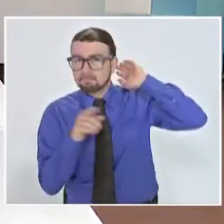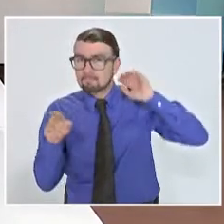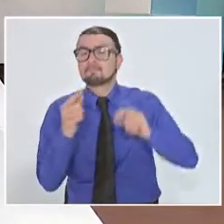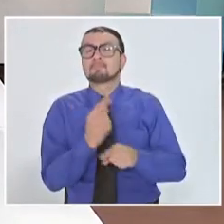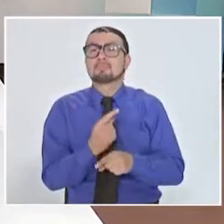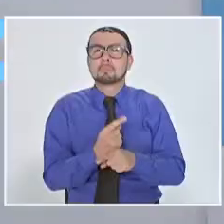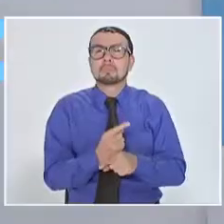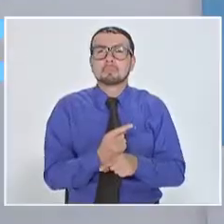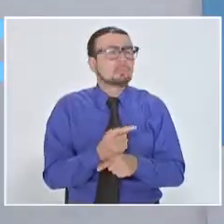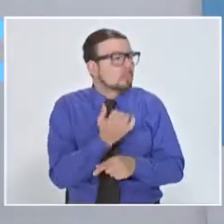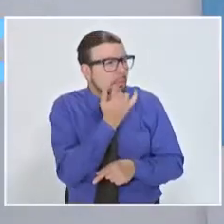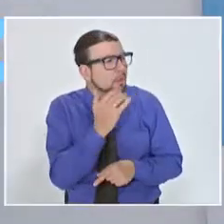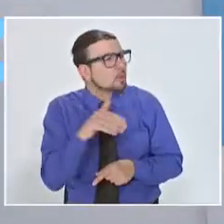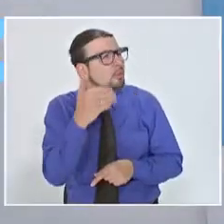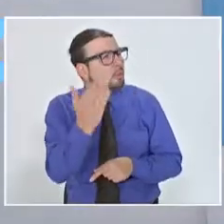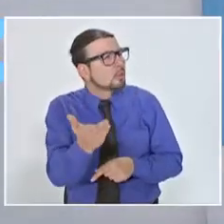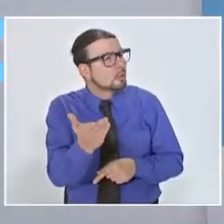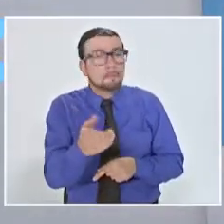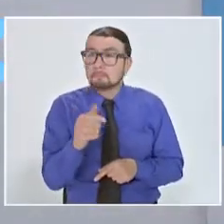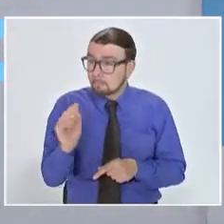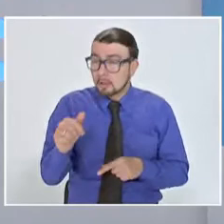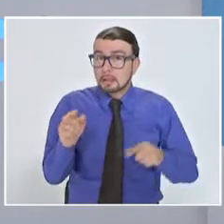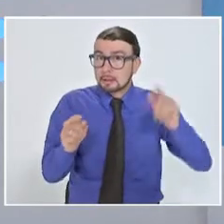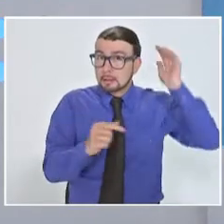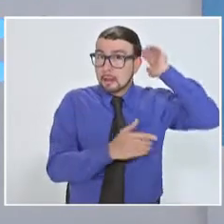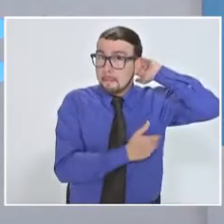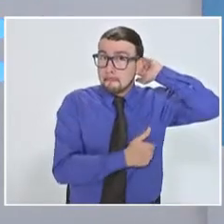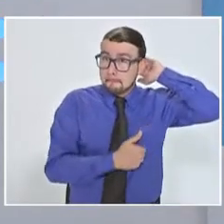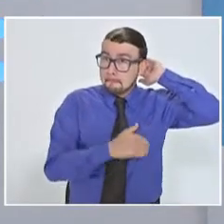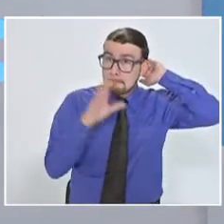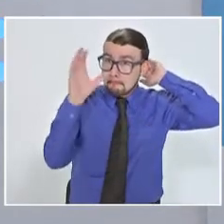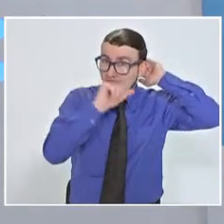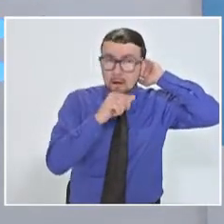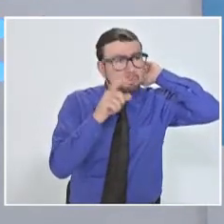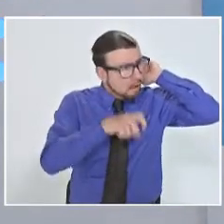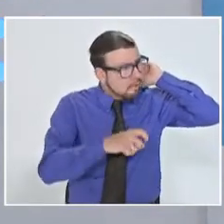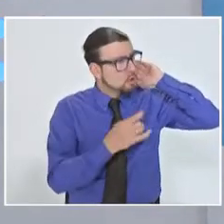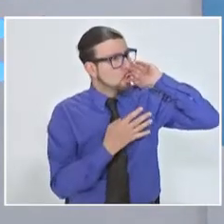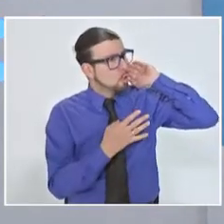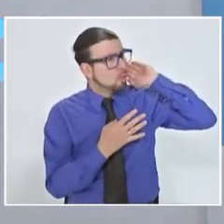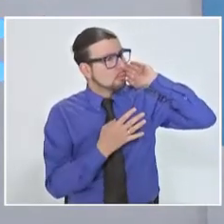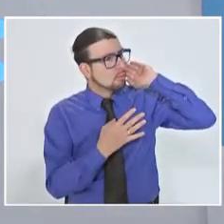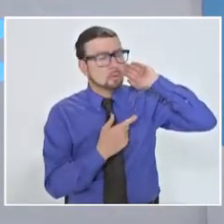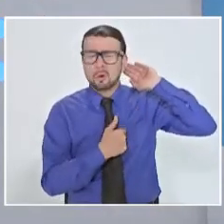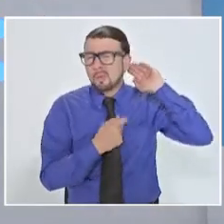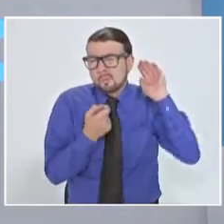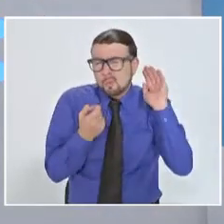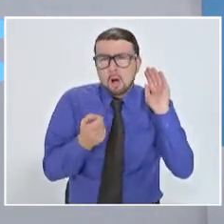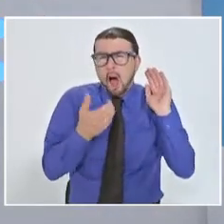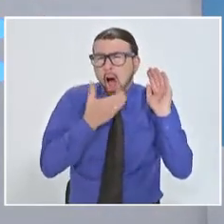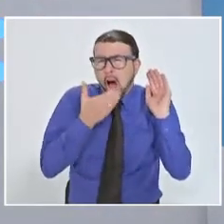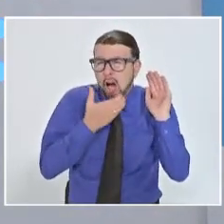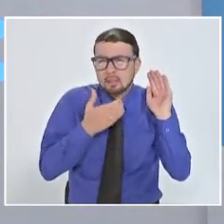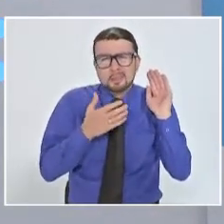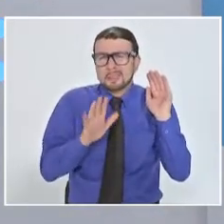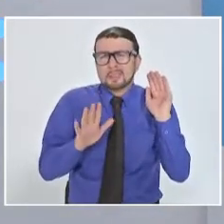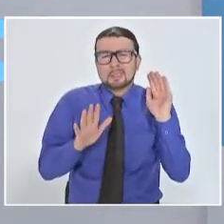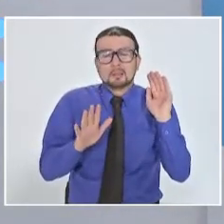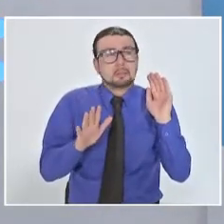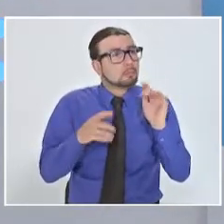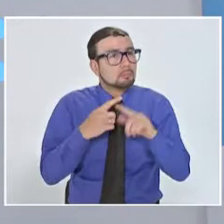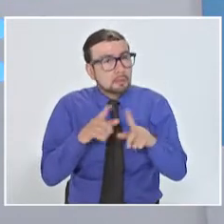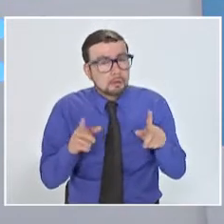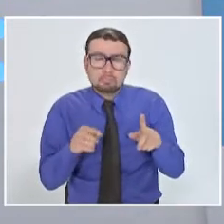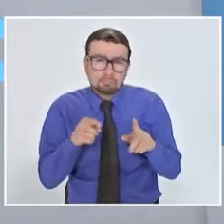pasó después de eso? Al ella palparla me dijo que debía de sentir dolor o algo, le referí un leve ardor. Entonces empezamos